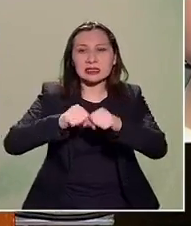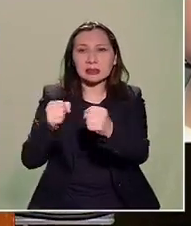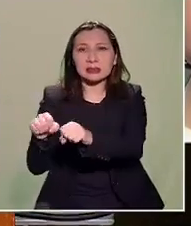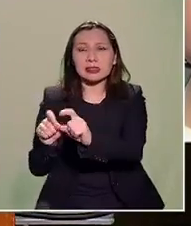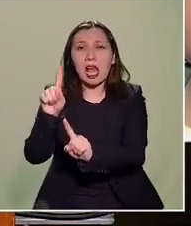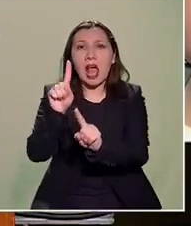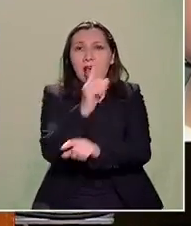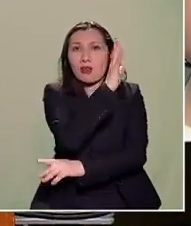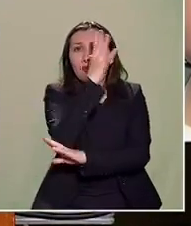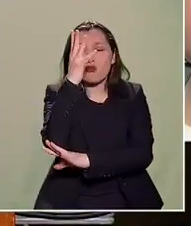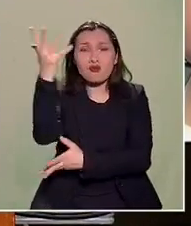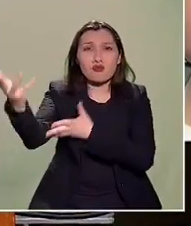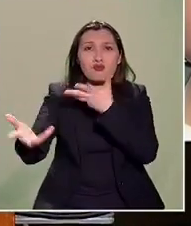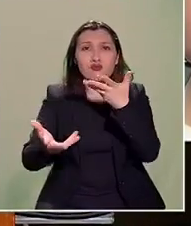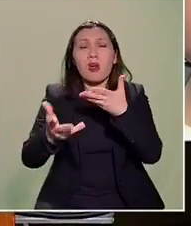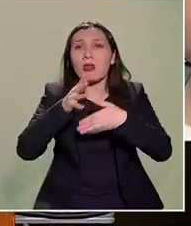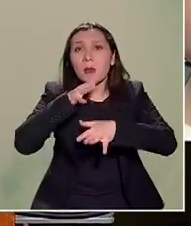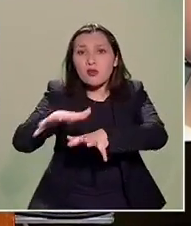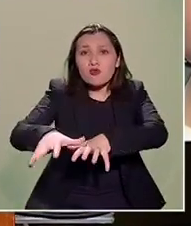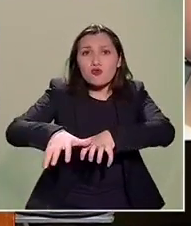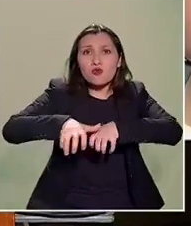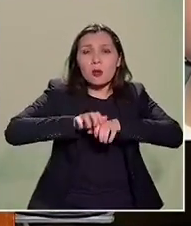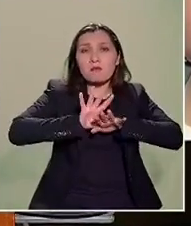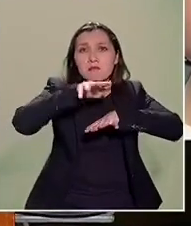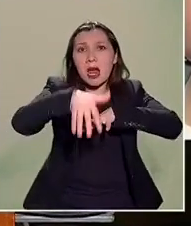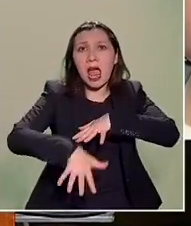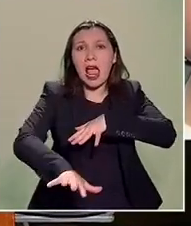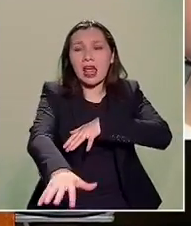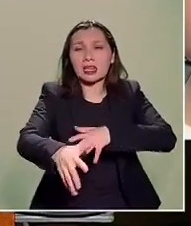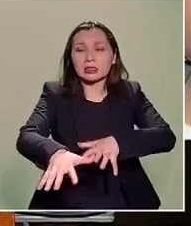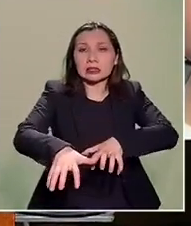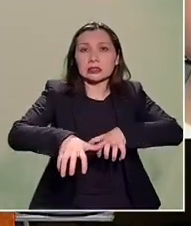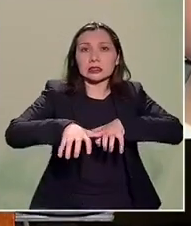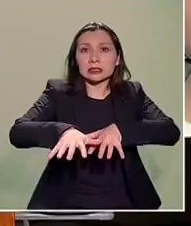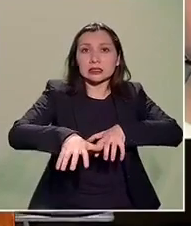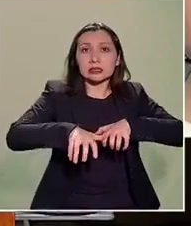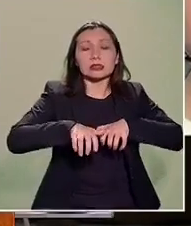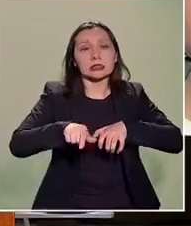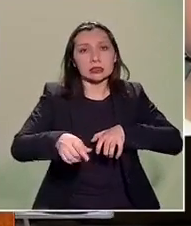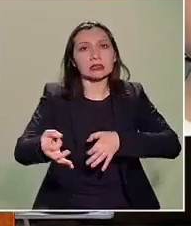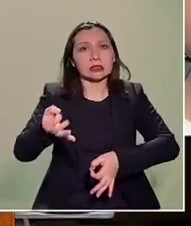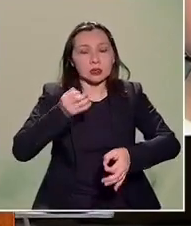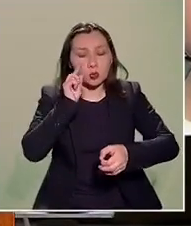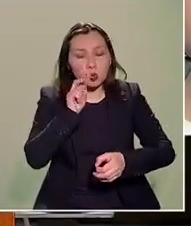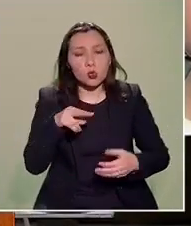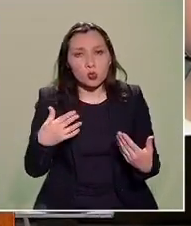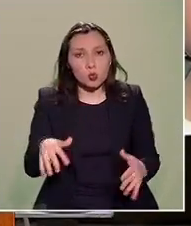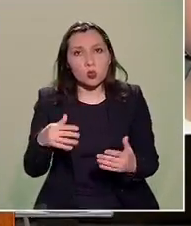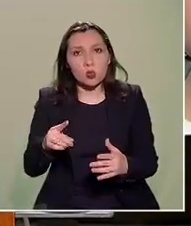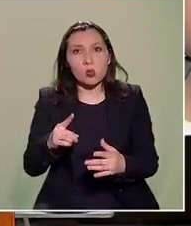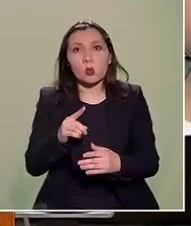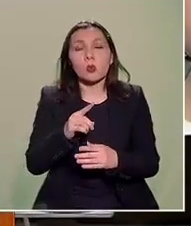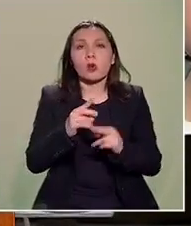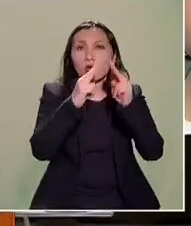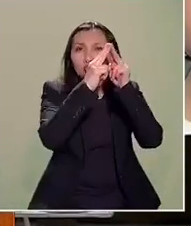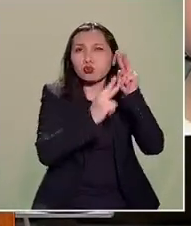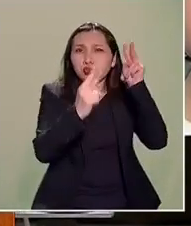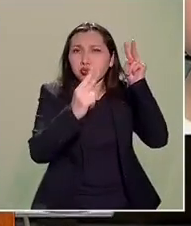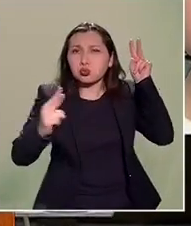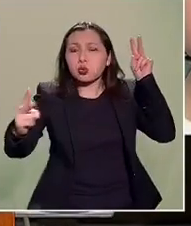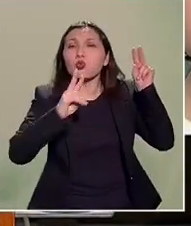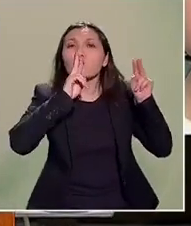algunos litorales costeros de nuestro país nos hablan de ello de la hidroeléctrica en el sur